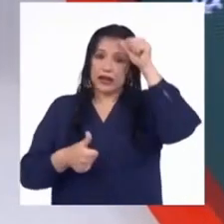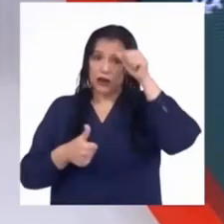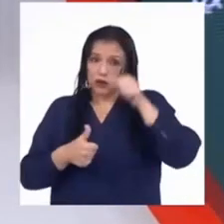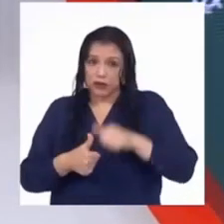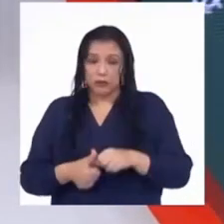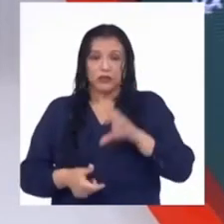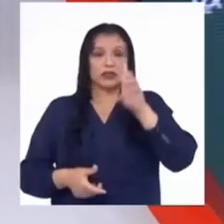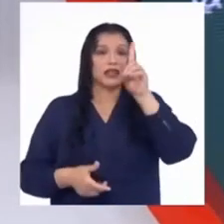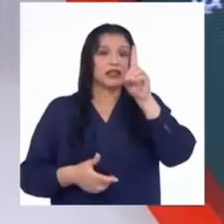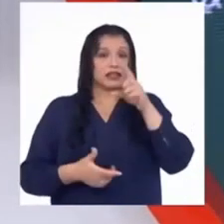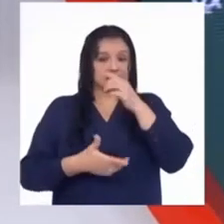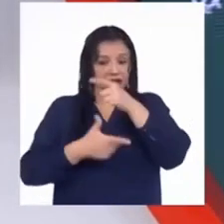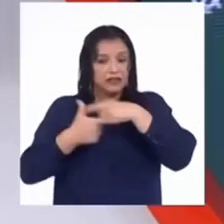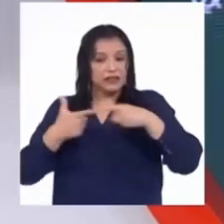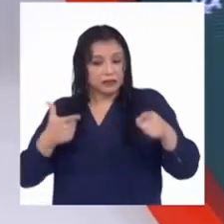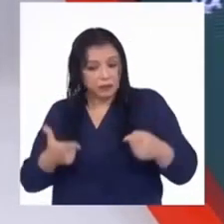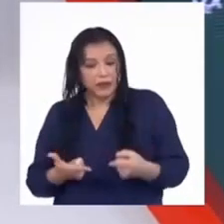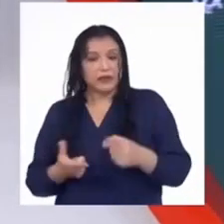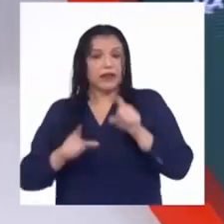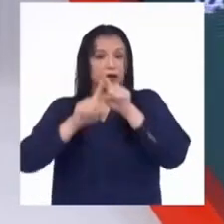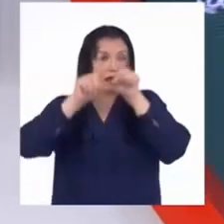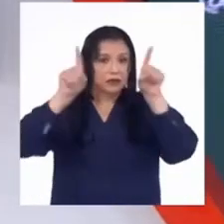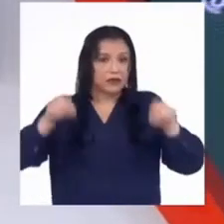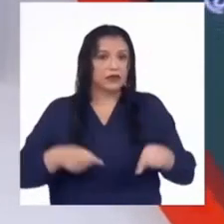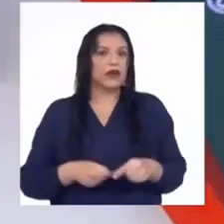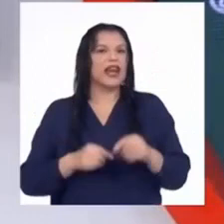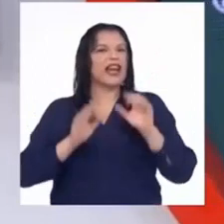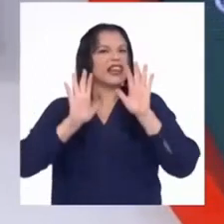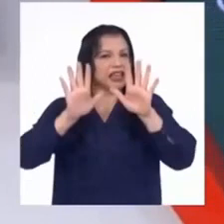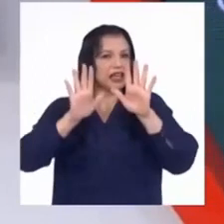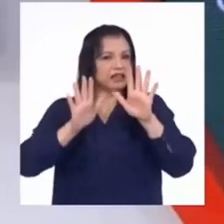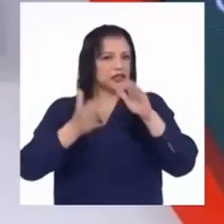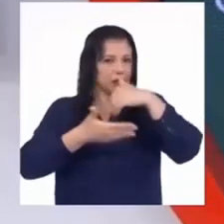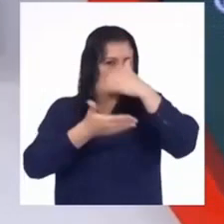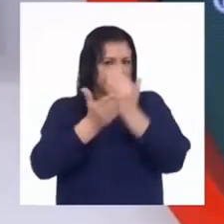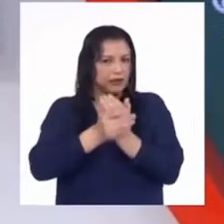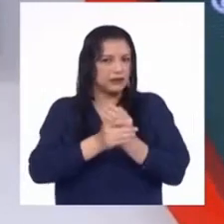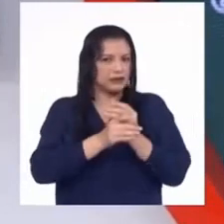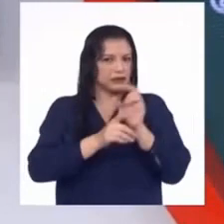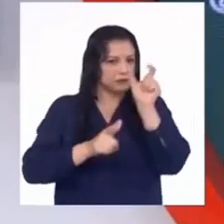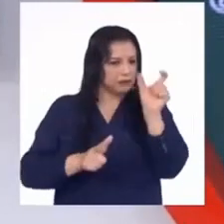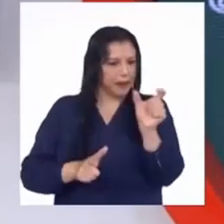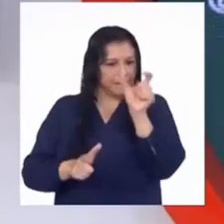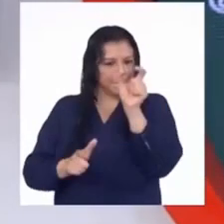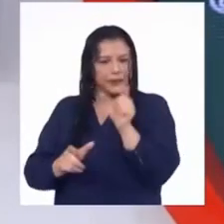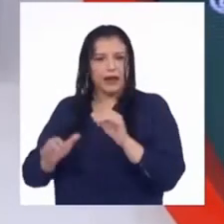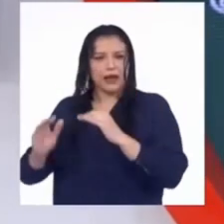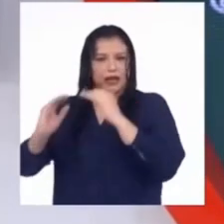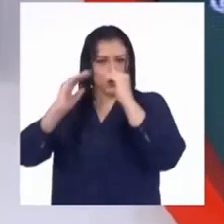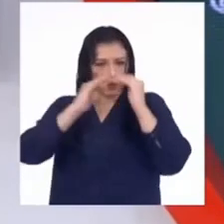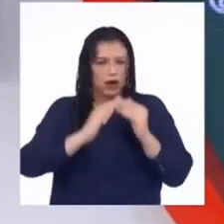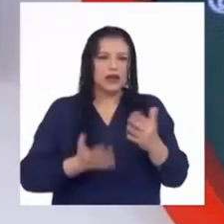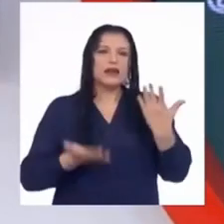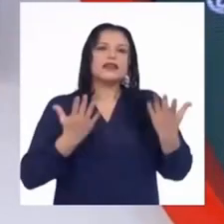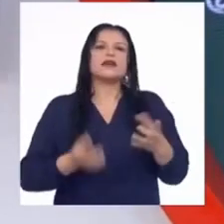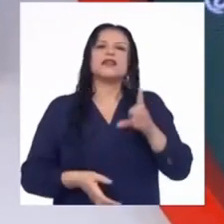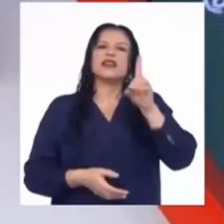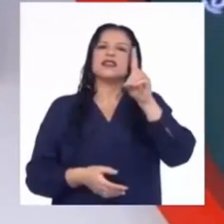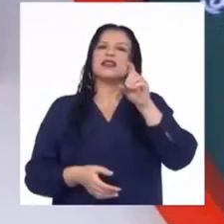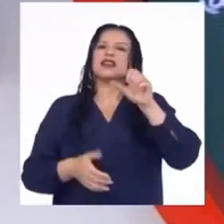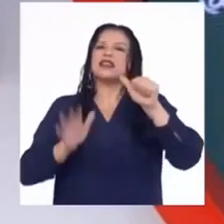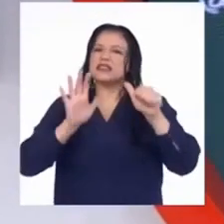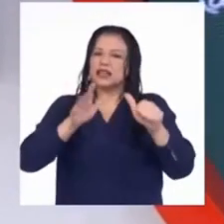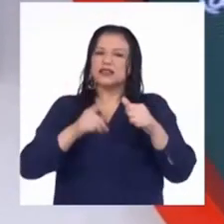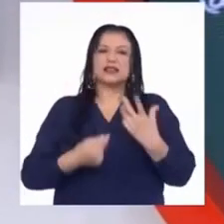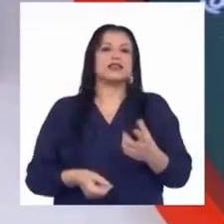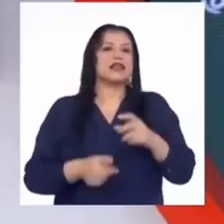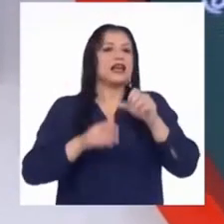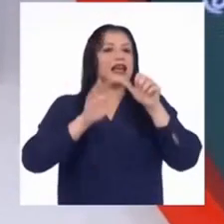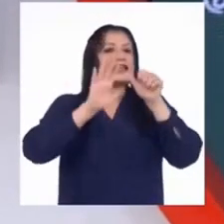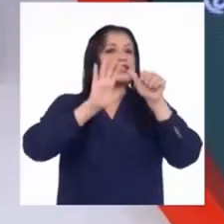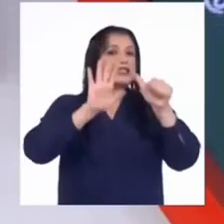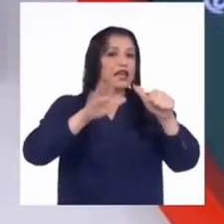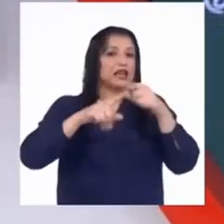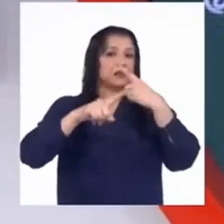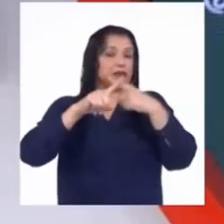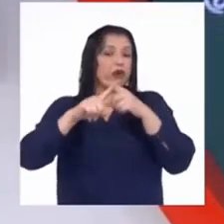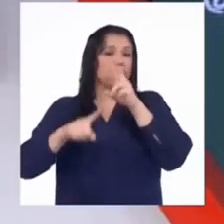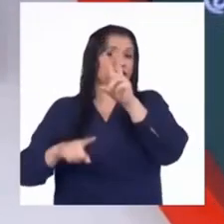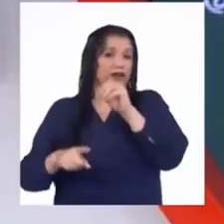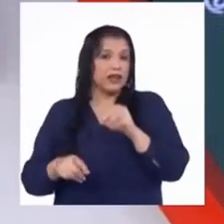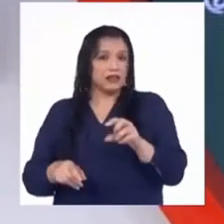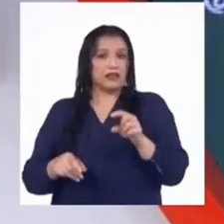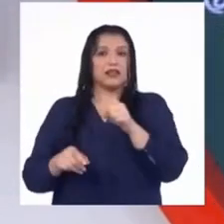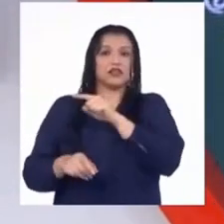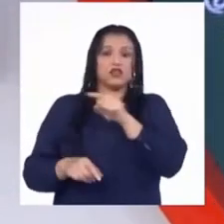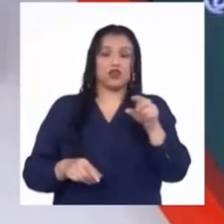divide la distribución de datos en 10 partes iguales. Bueno, calculando el decil 6, tenemos que 6 por 20 sobre 10 da